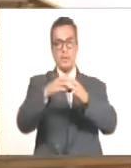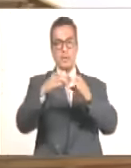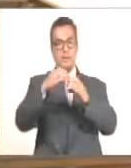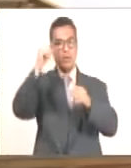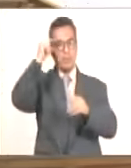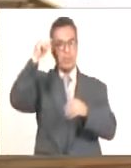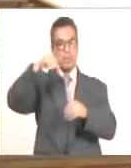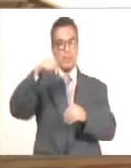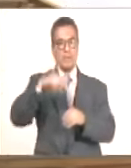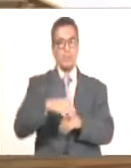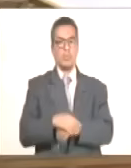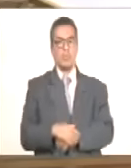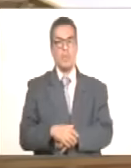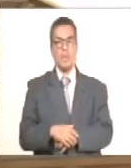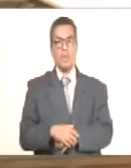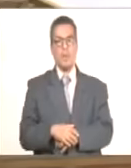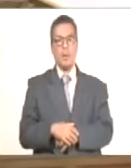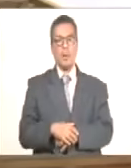día de hoy.